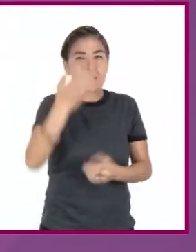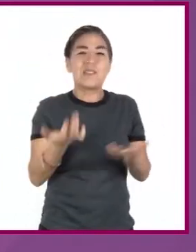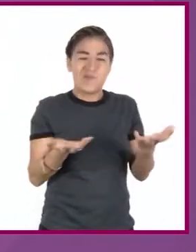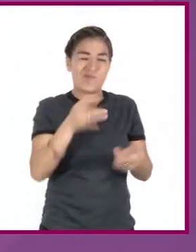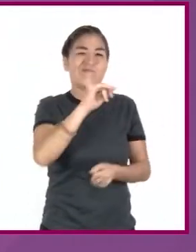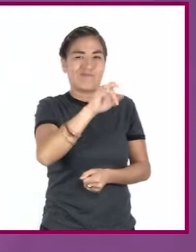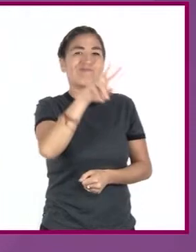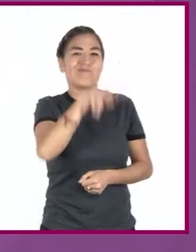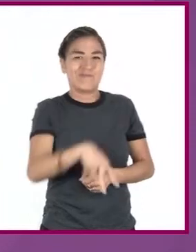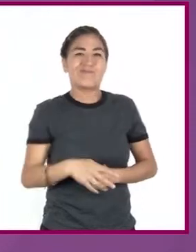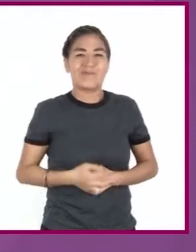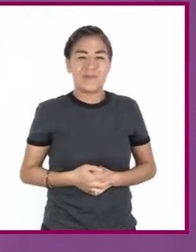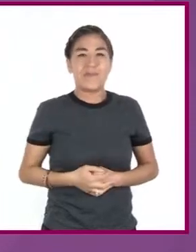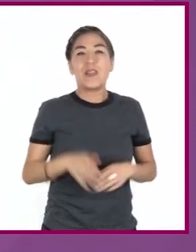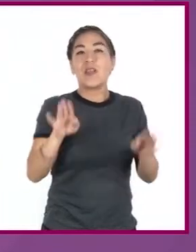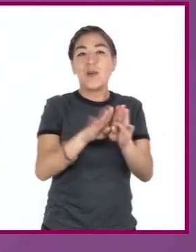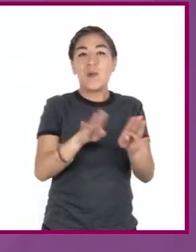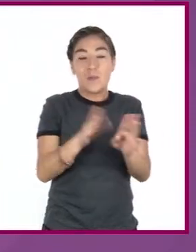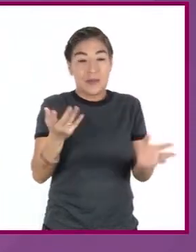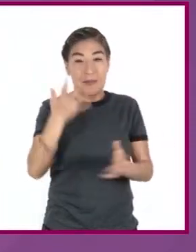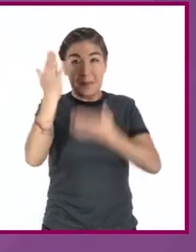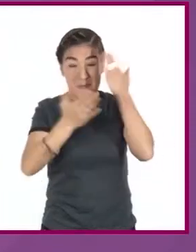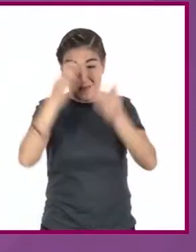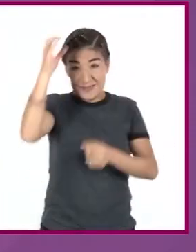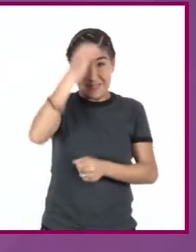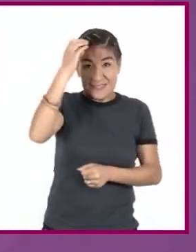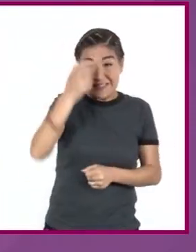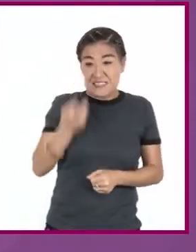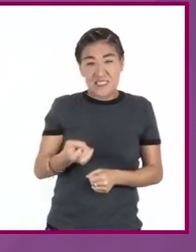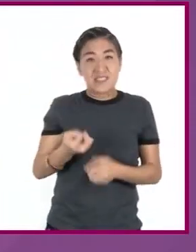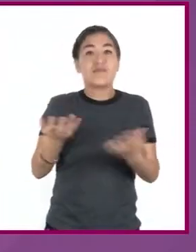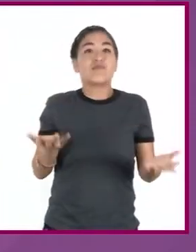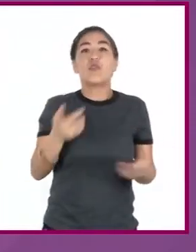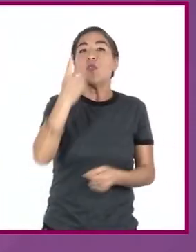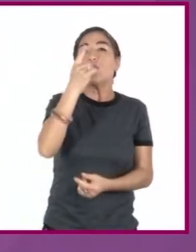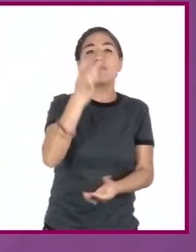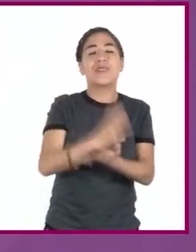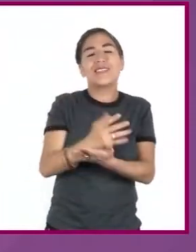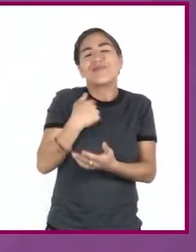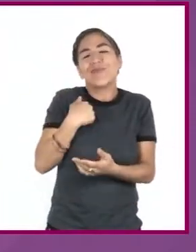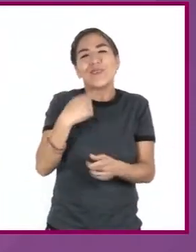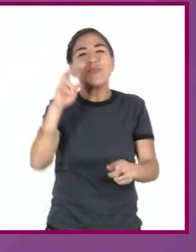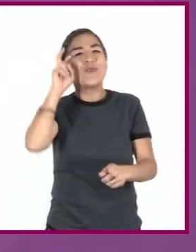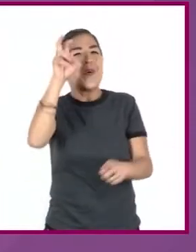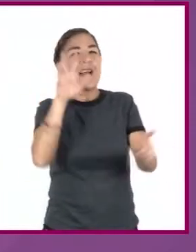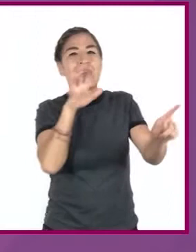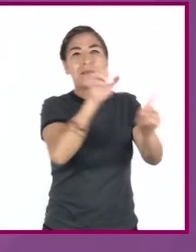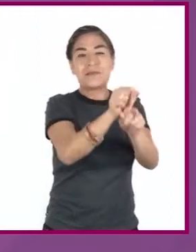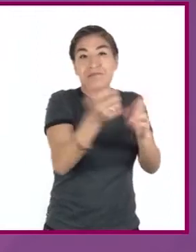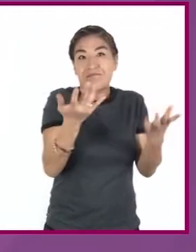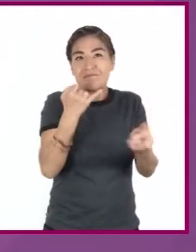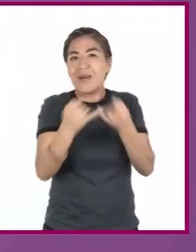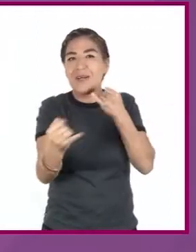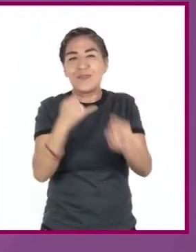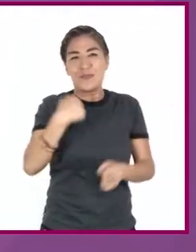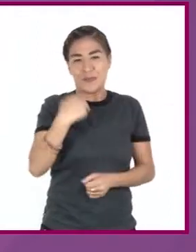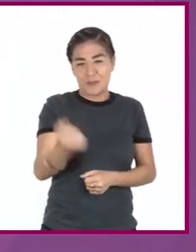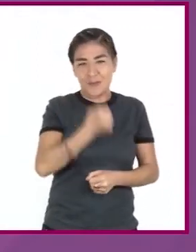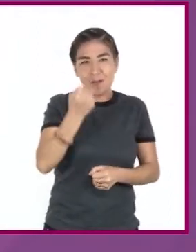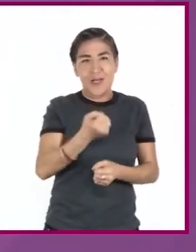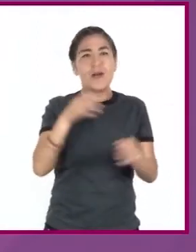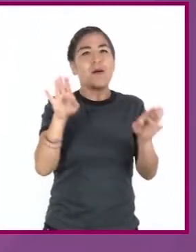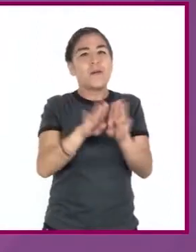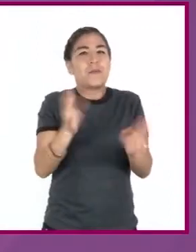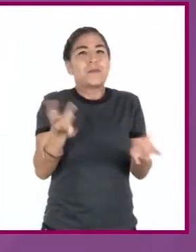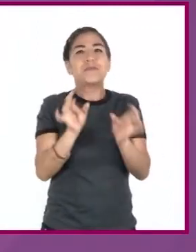verdad. Dedicarme a la ciencia era algo que en ese momento solo podía soñar. Pero tuve suerte. No puedo pensarlo